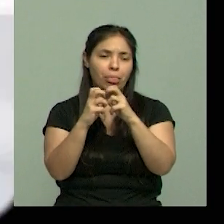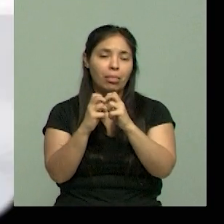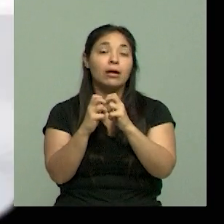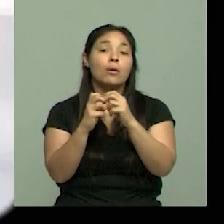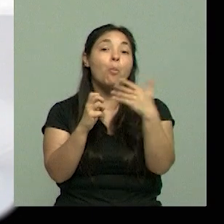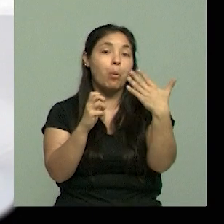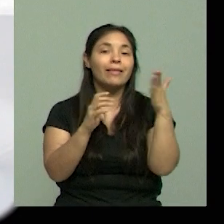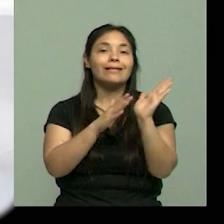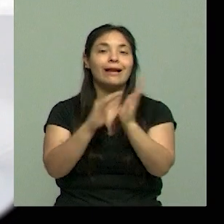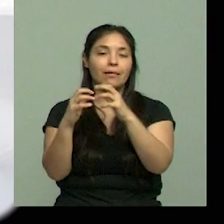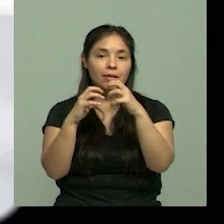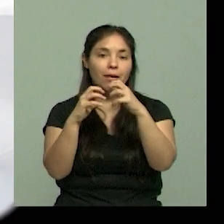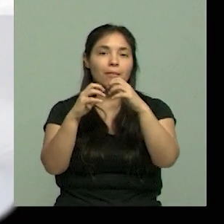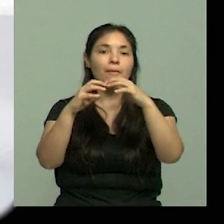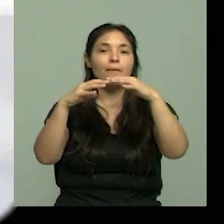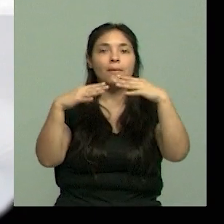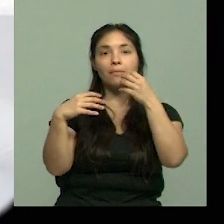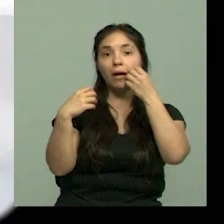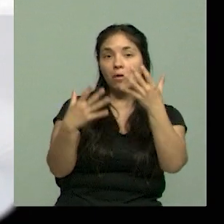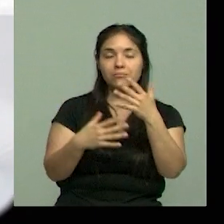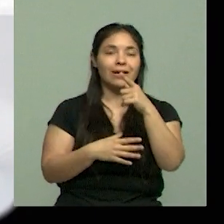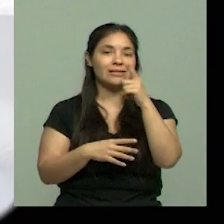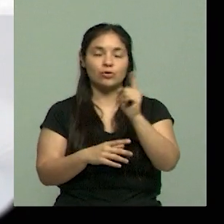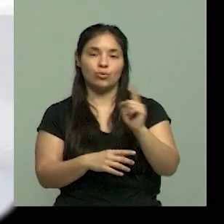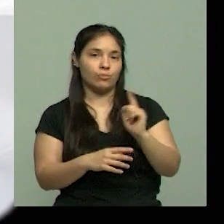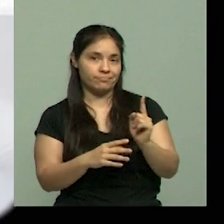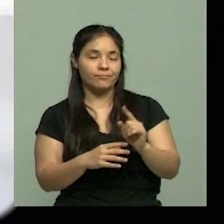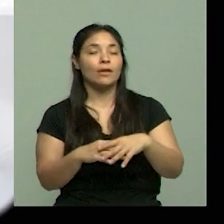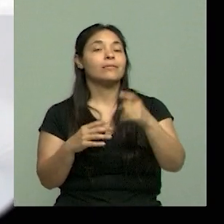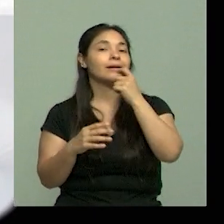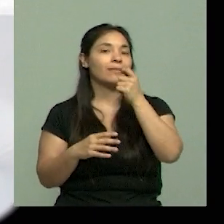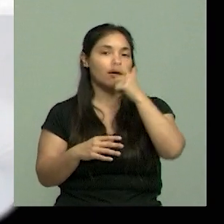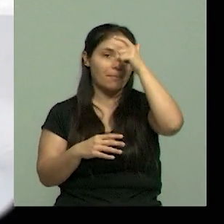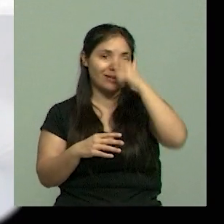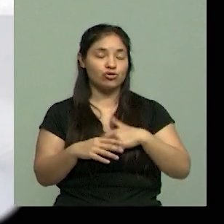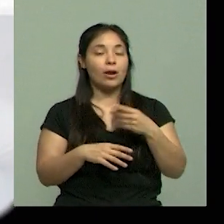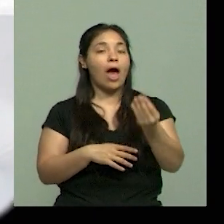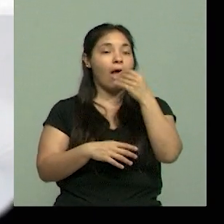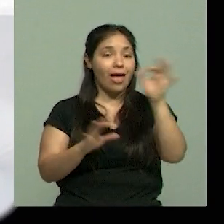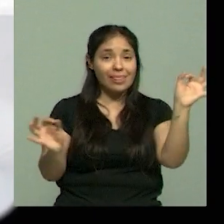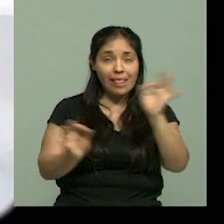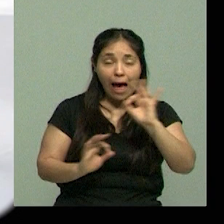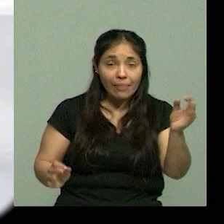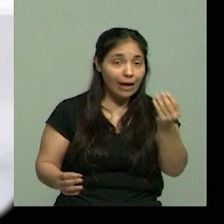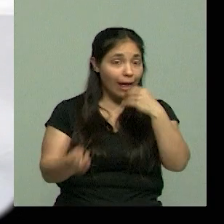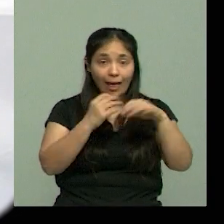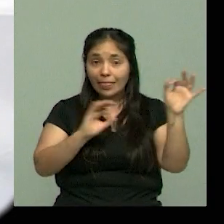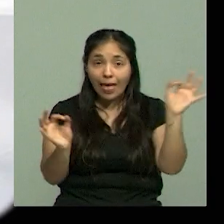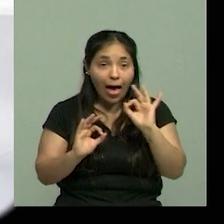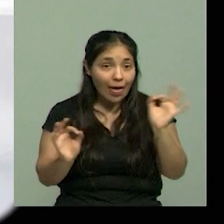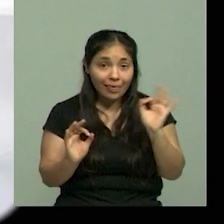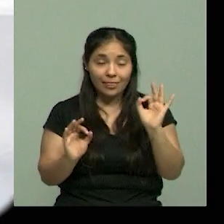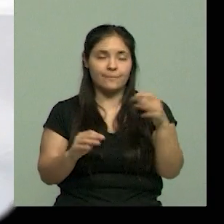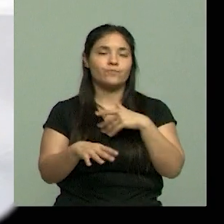obviamente llegando a casos muy extremos, si una persona no se alimenta, en el caso de la anorexia, obviamente los nutrientes no